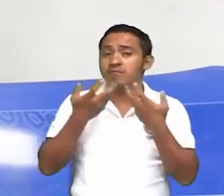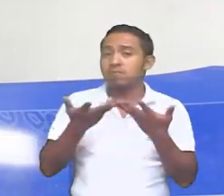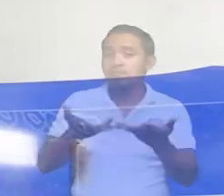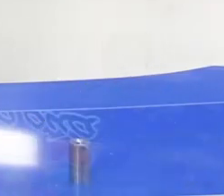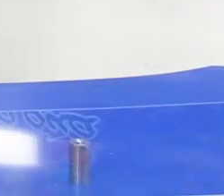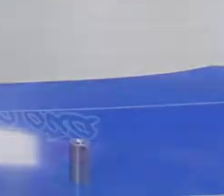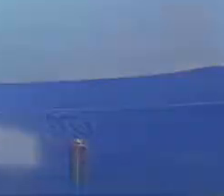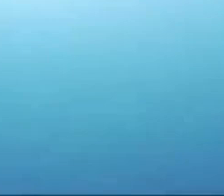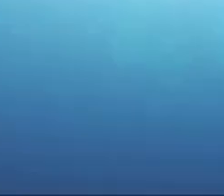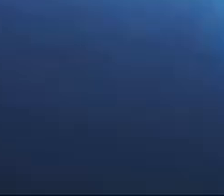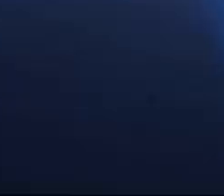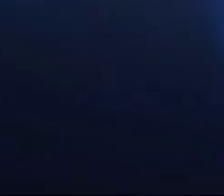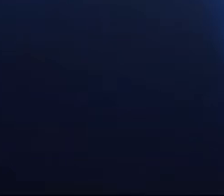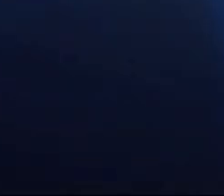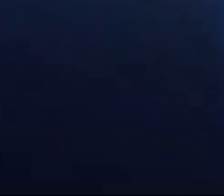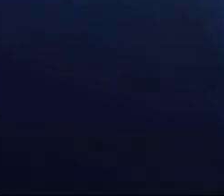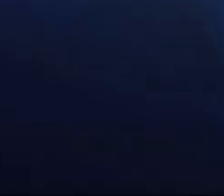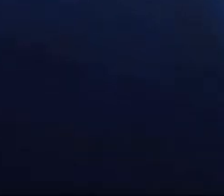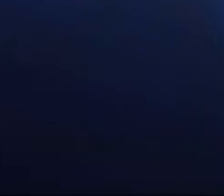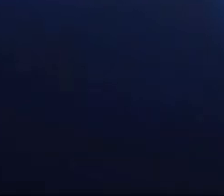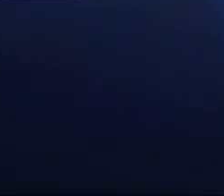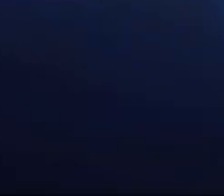reporte.